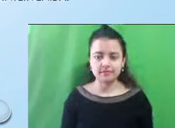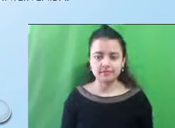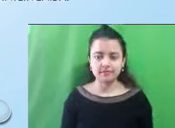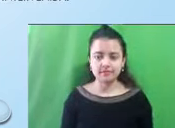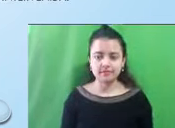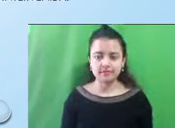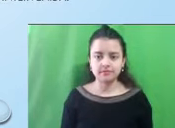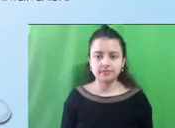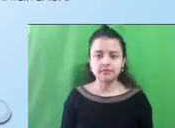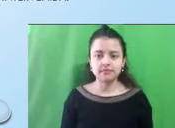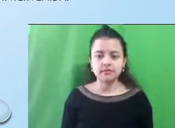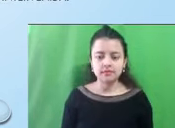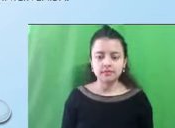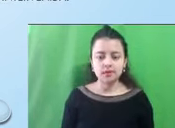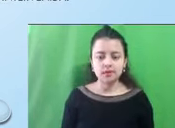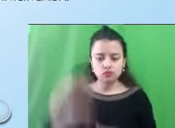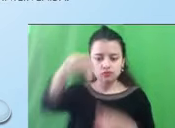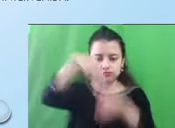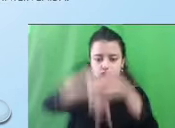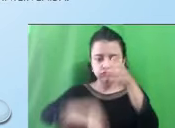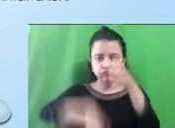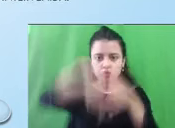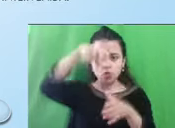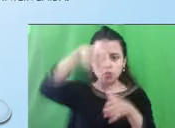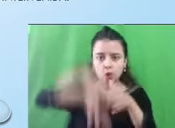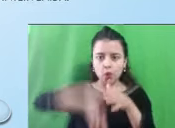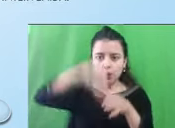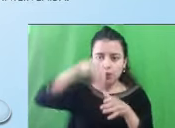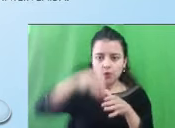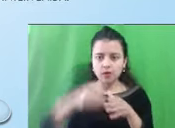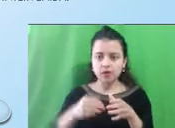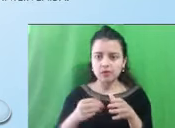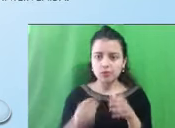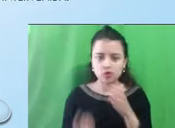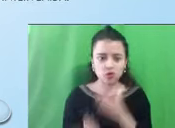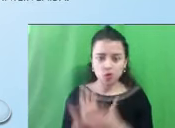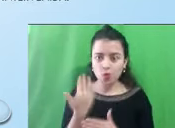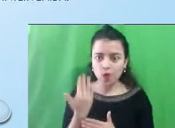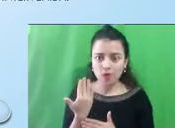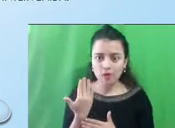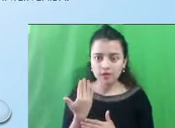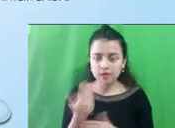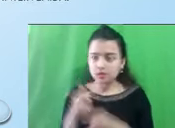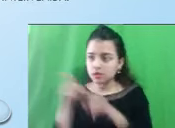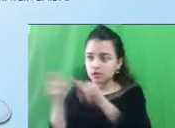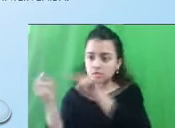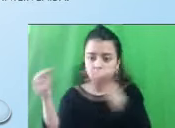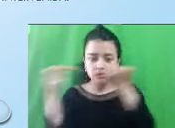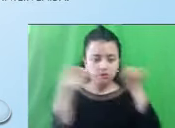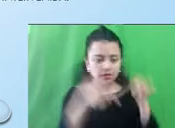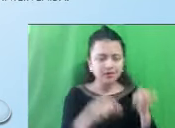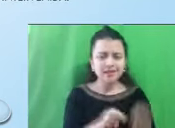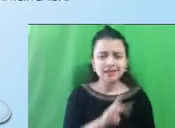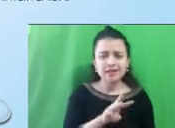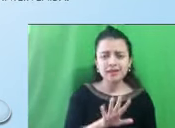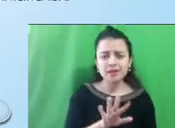de pozo tiene 100 litros por segundo. Pero cuando llegaba a la planta Gatillo solamente llegaban 35 litros por